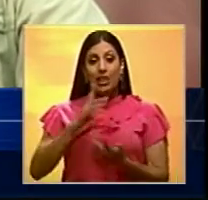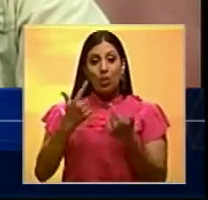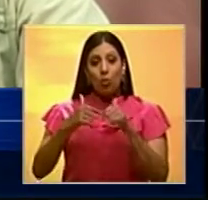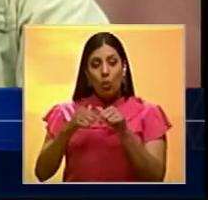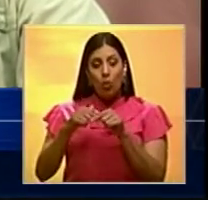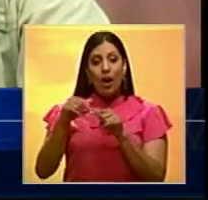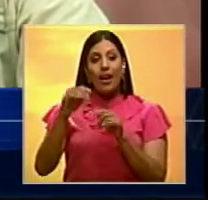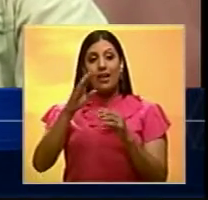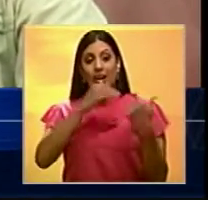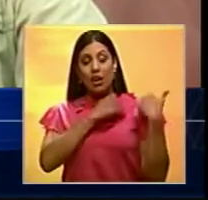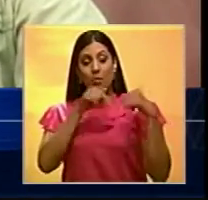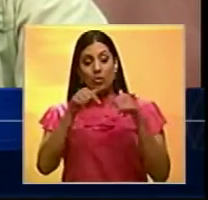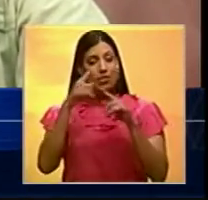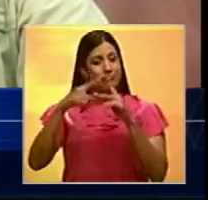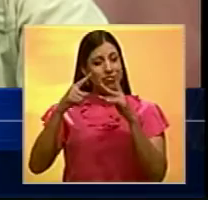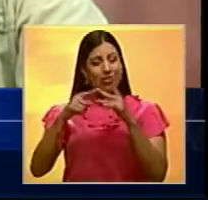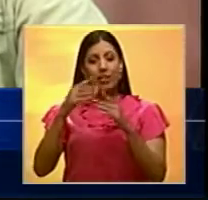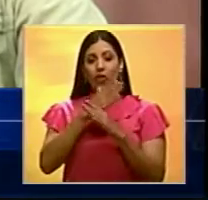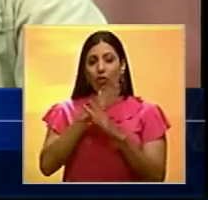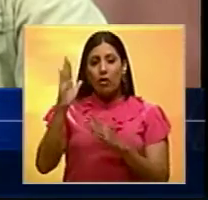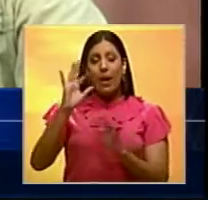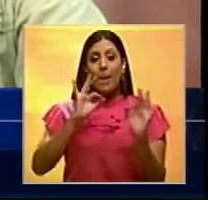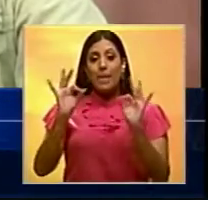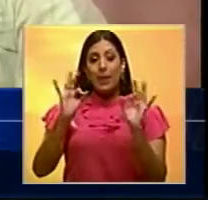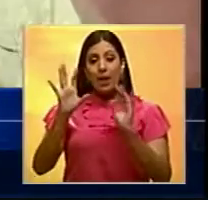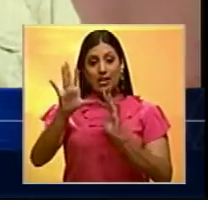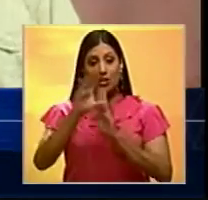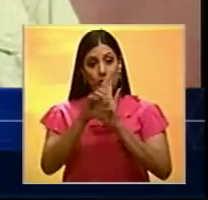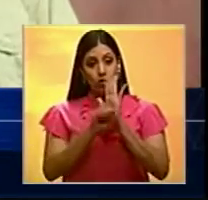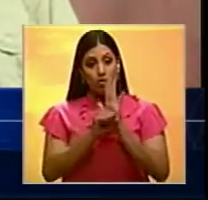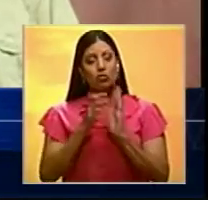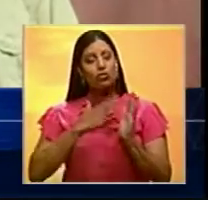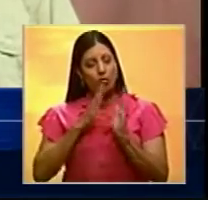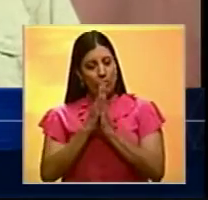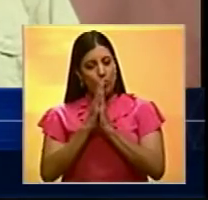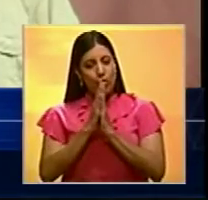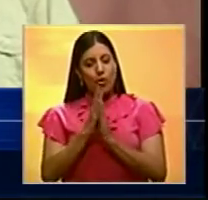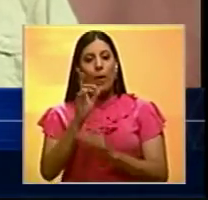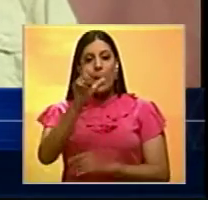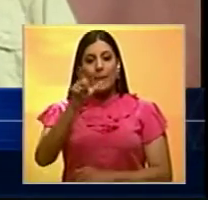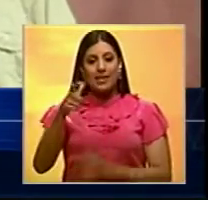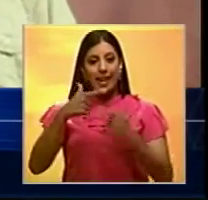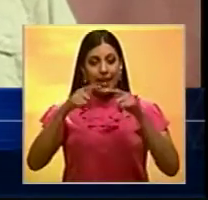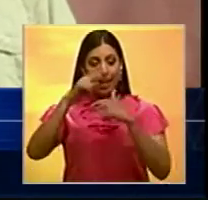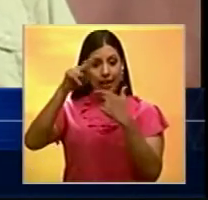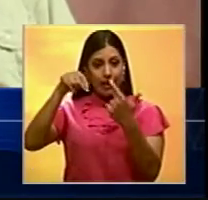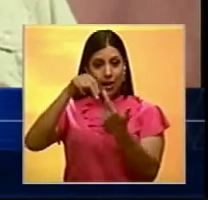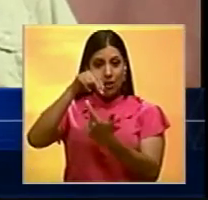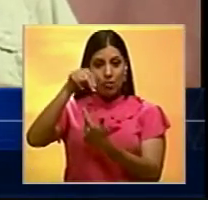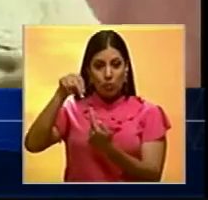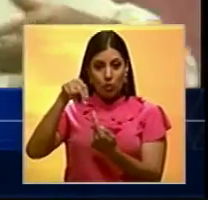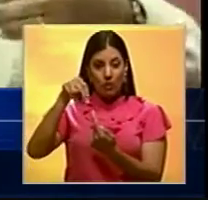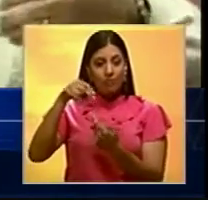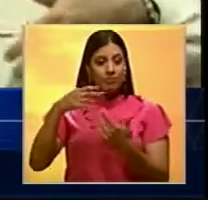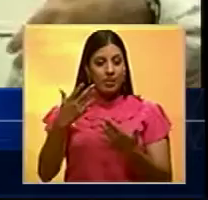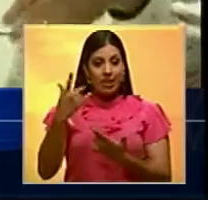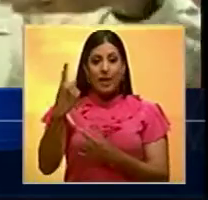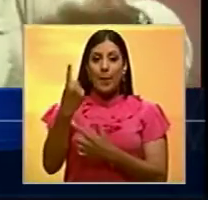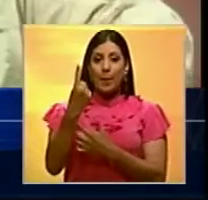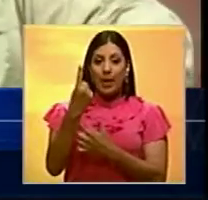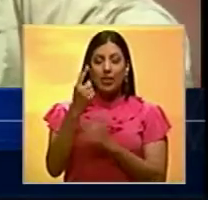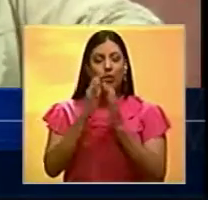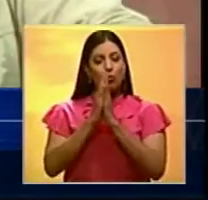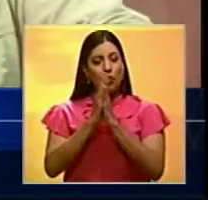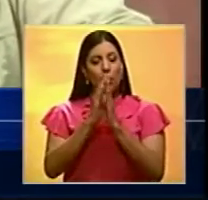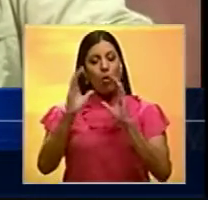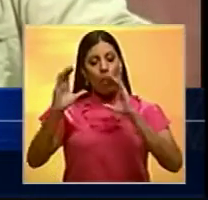margen de sus competencias y, en fin, fuera de lo previsto en la Constitución. Le he pedido al Procurador General de la República que emita, por